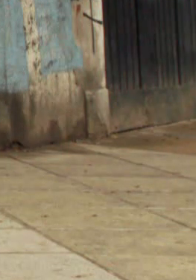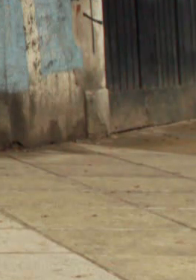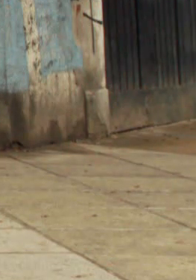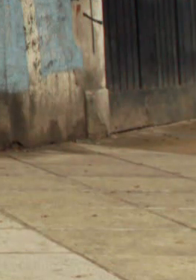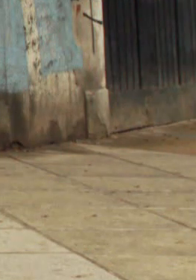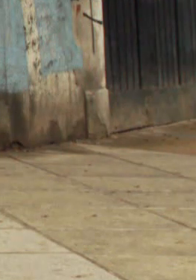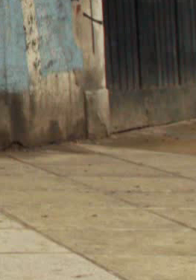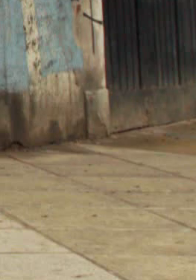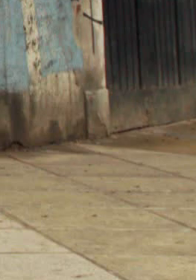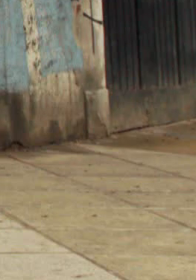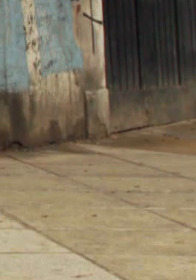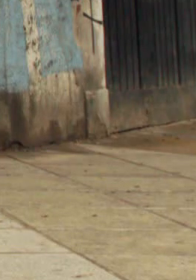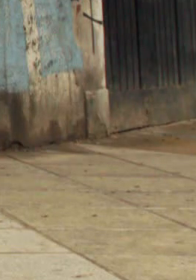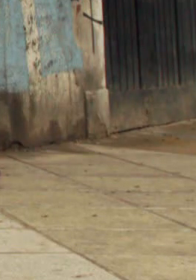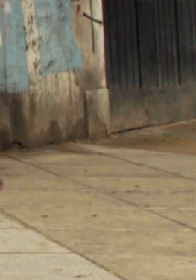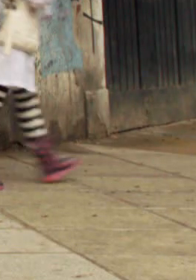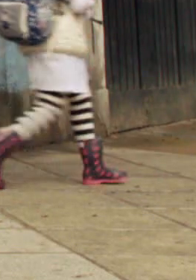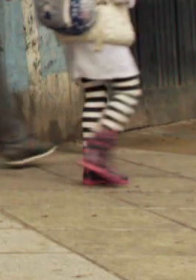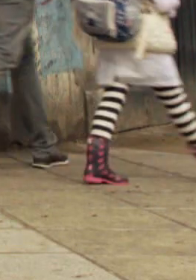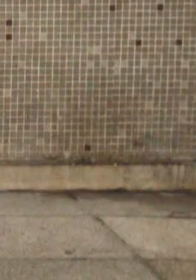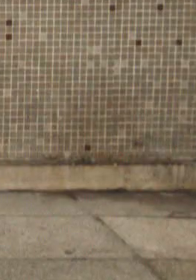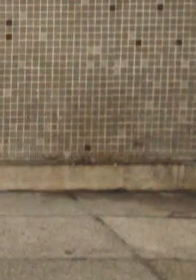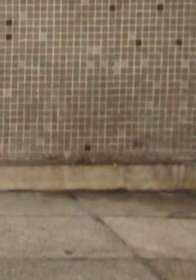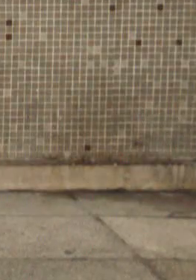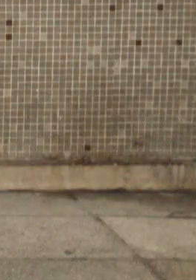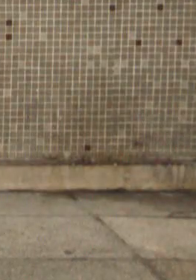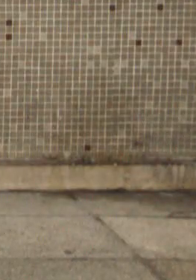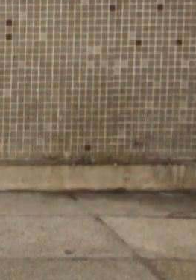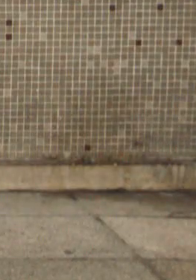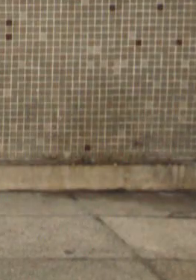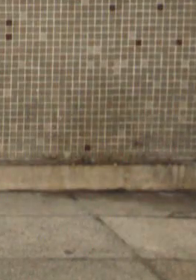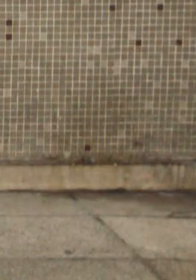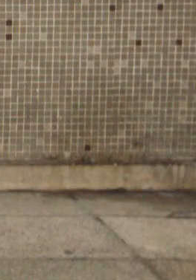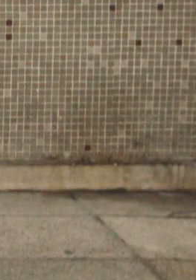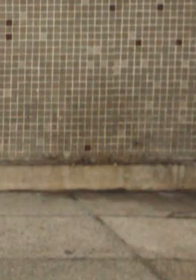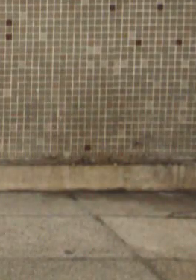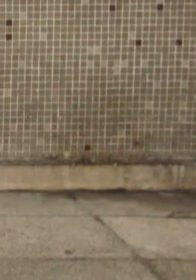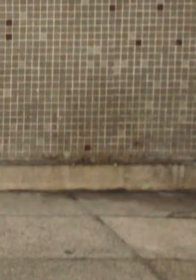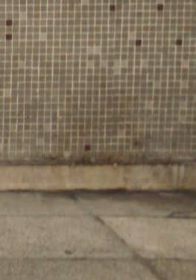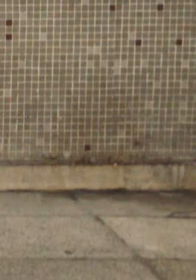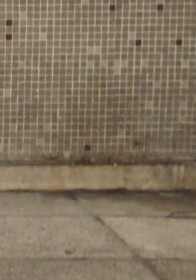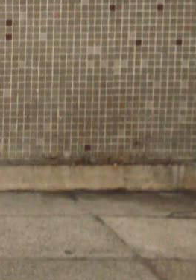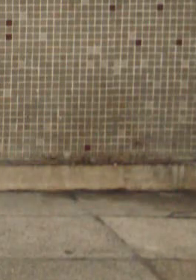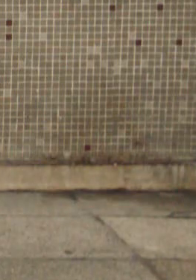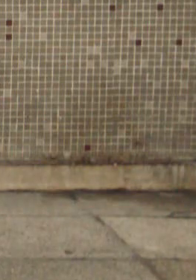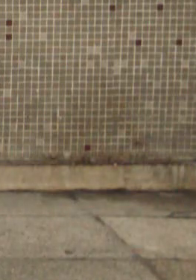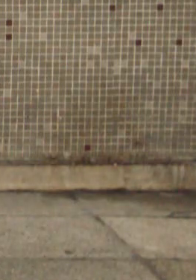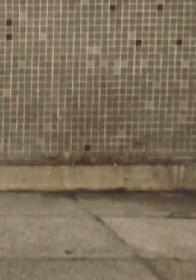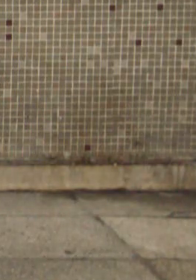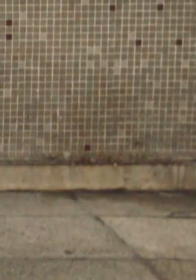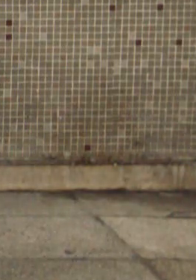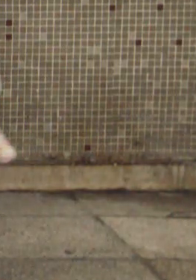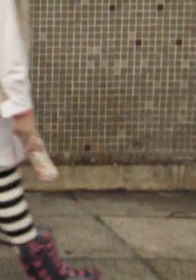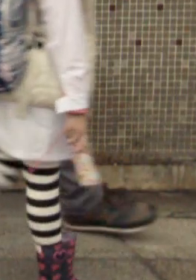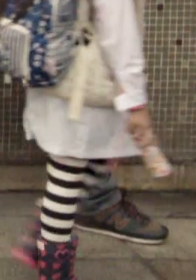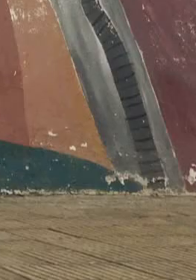su casa, a mirar el partido de Racing. A mí el fútbol no me gusta mucho, pero mi tío